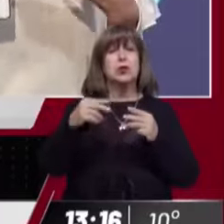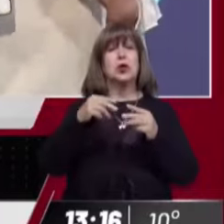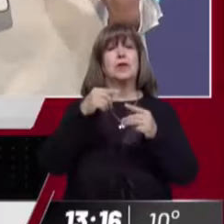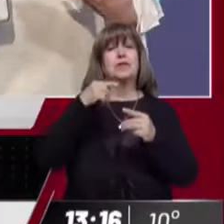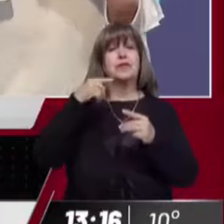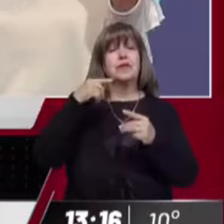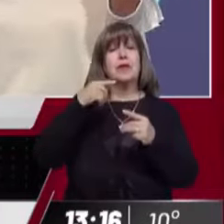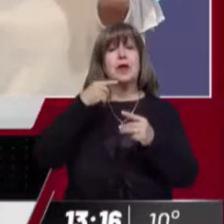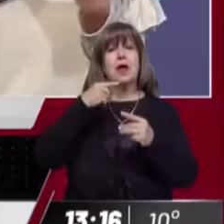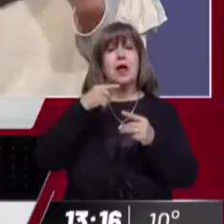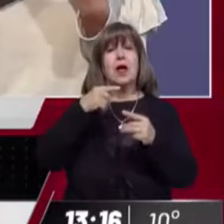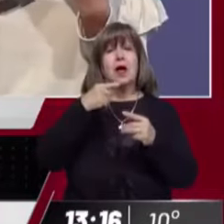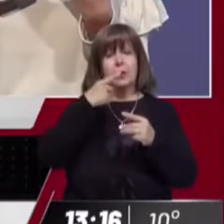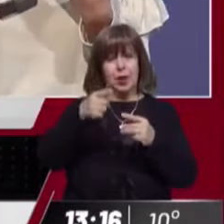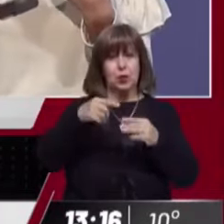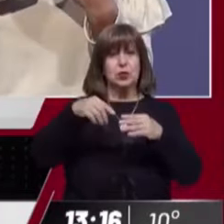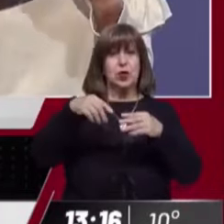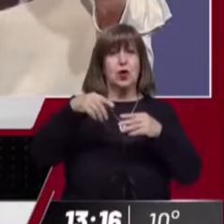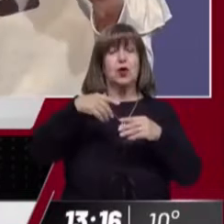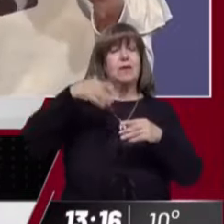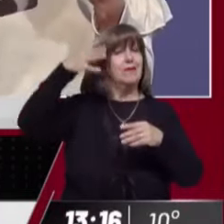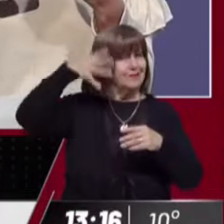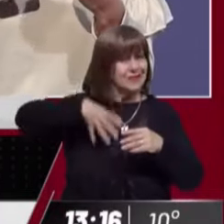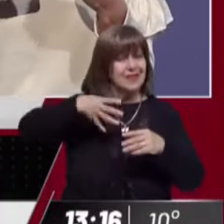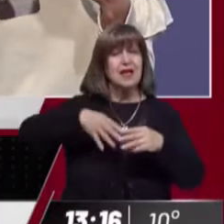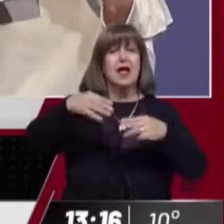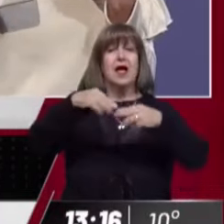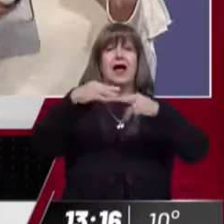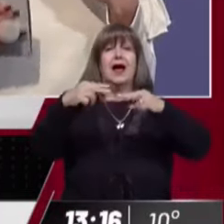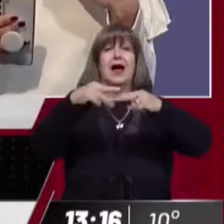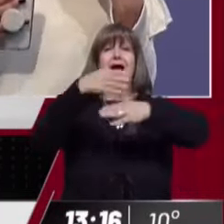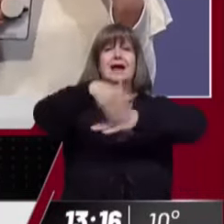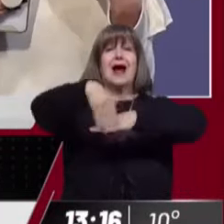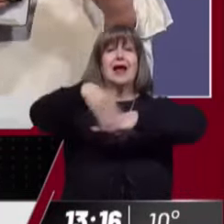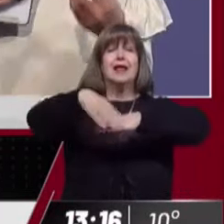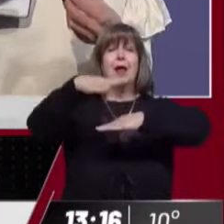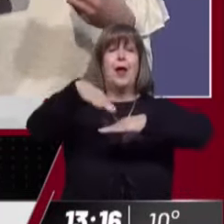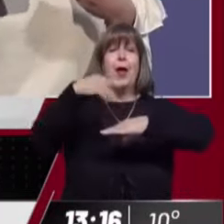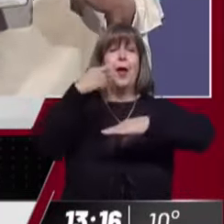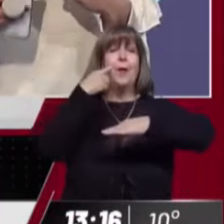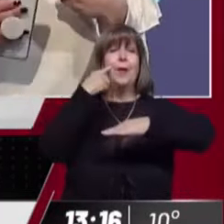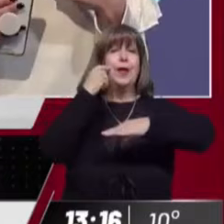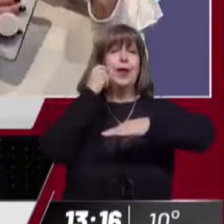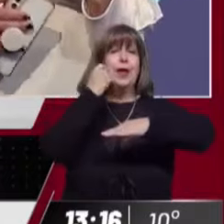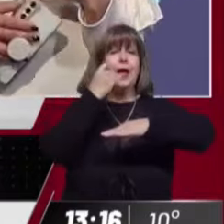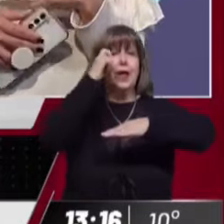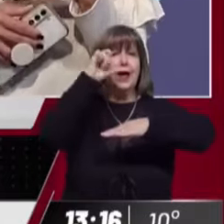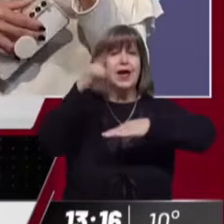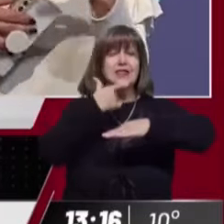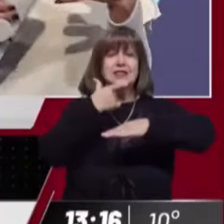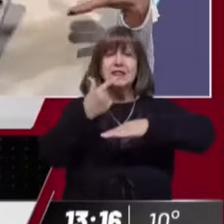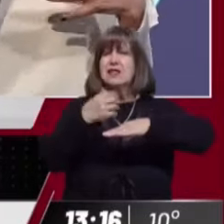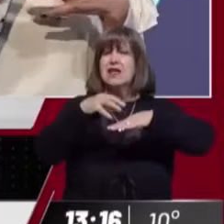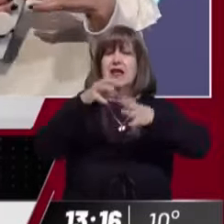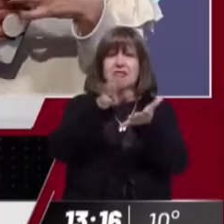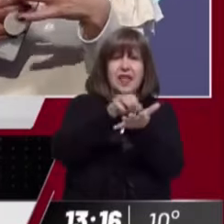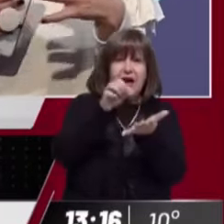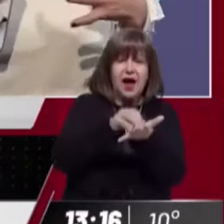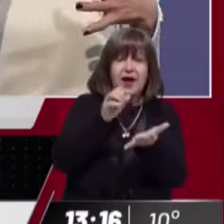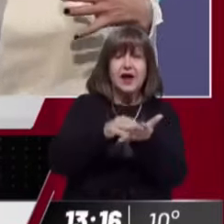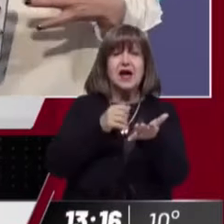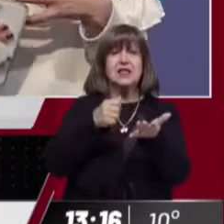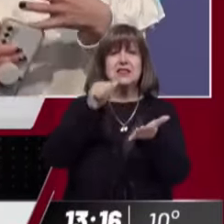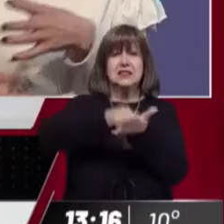esto para situar a la gente que puede imaginar, es una calle de tierra pavimentada, muy transitada, para que la gente